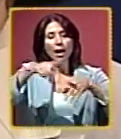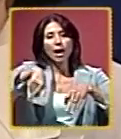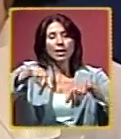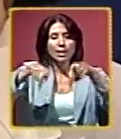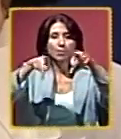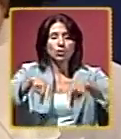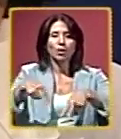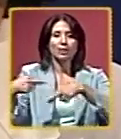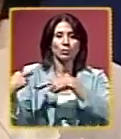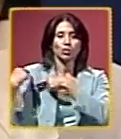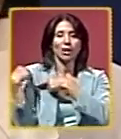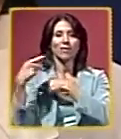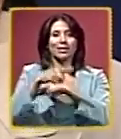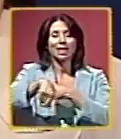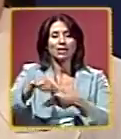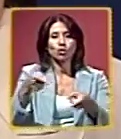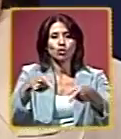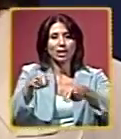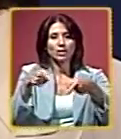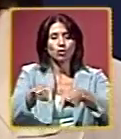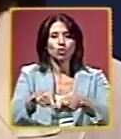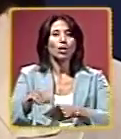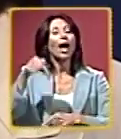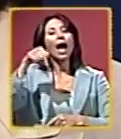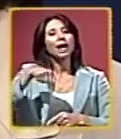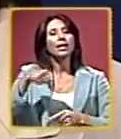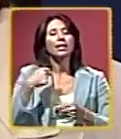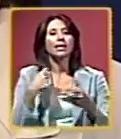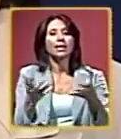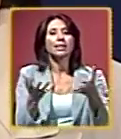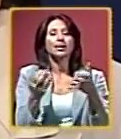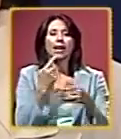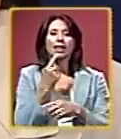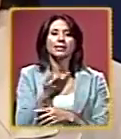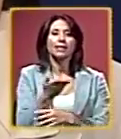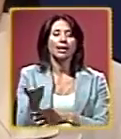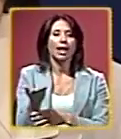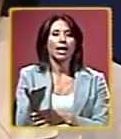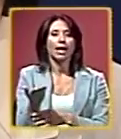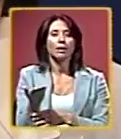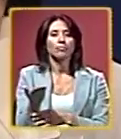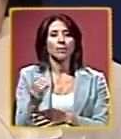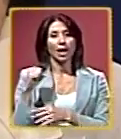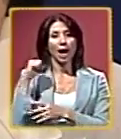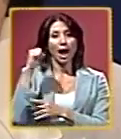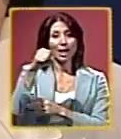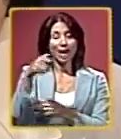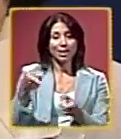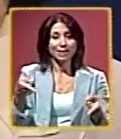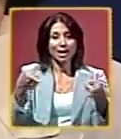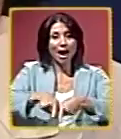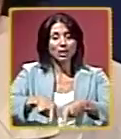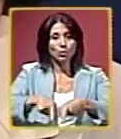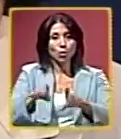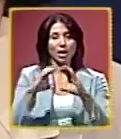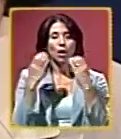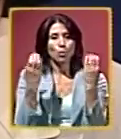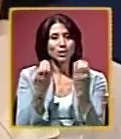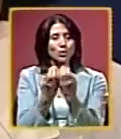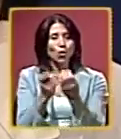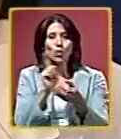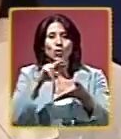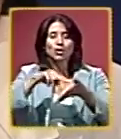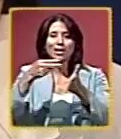son las responsables de estos hechos. Aquí quisiera decir que ganar el caso en la comisión no significa que